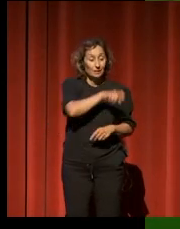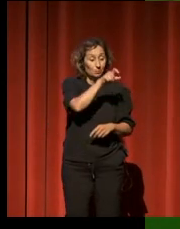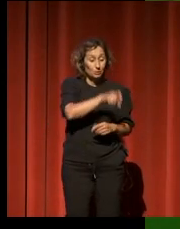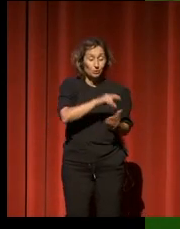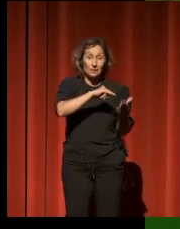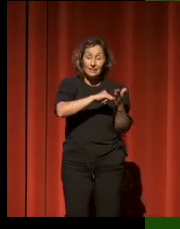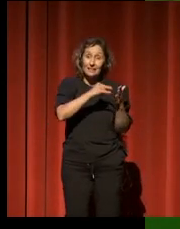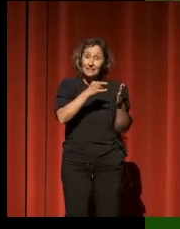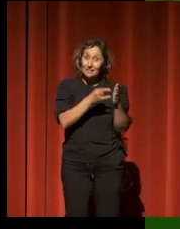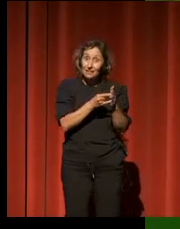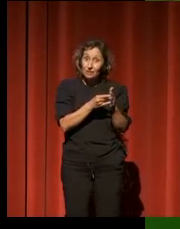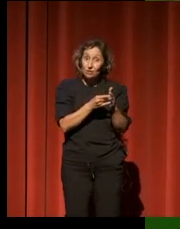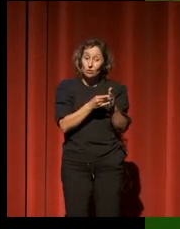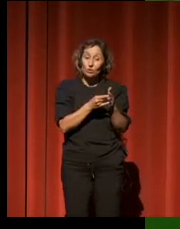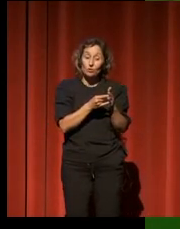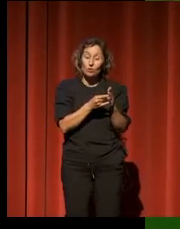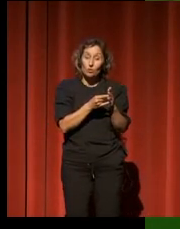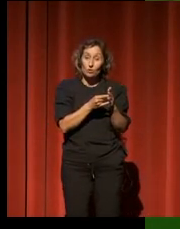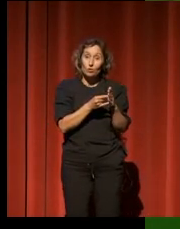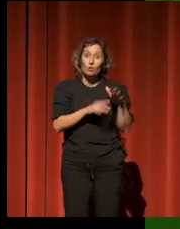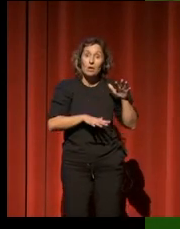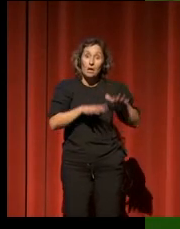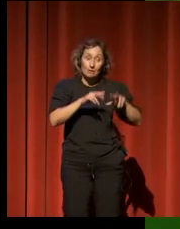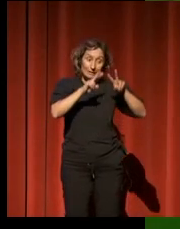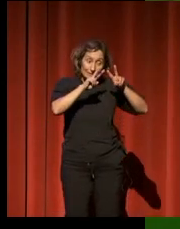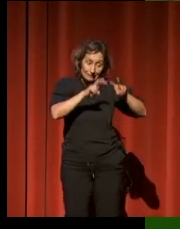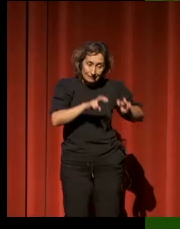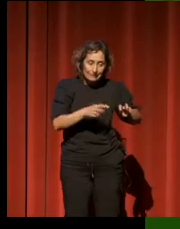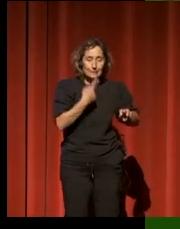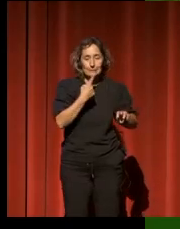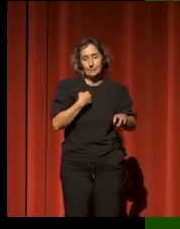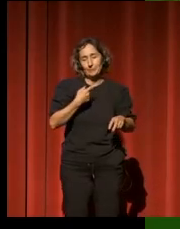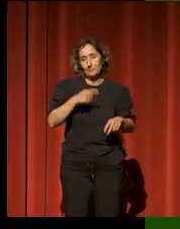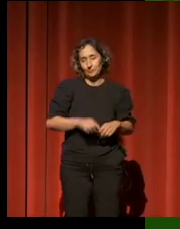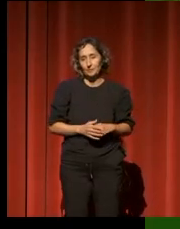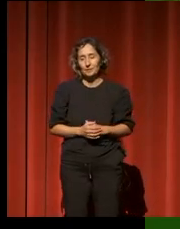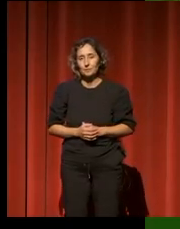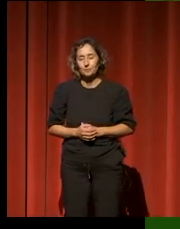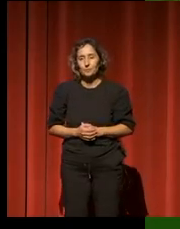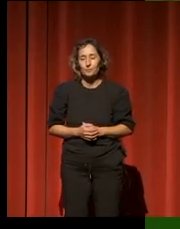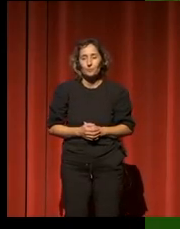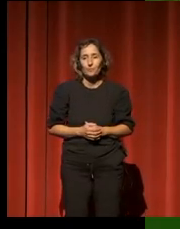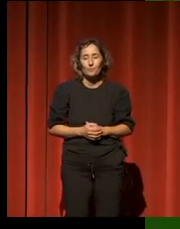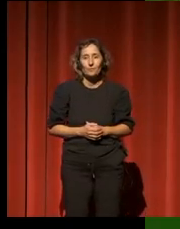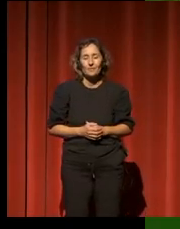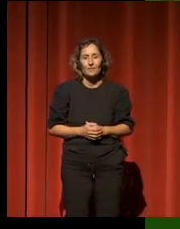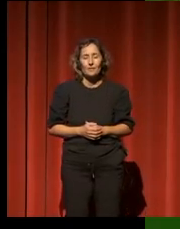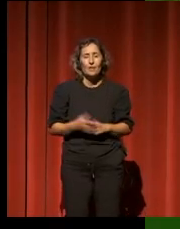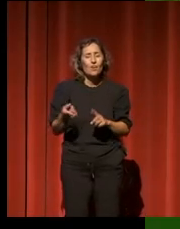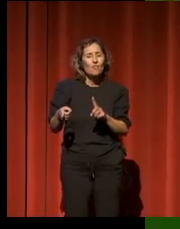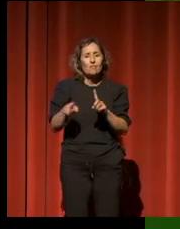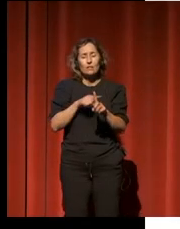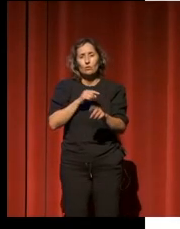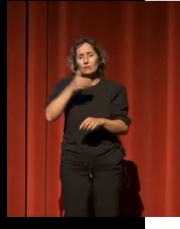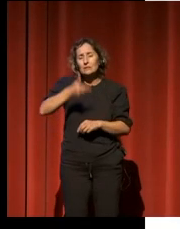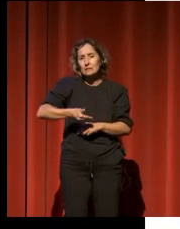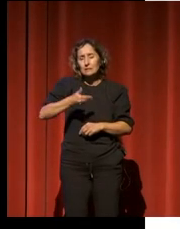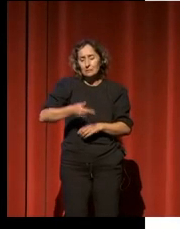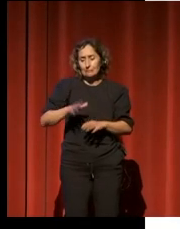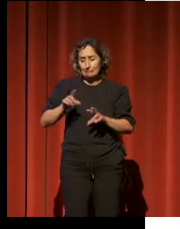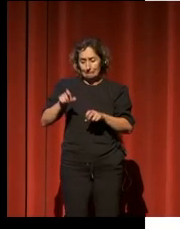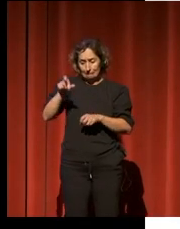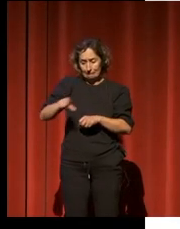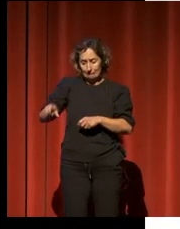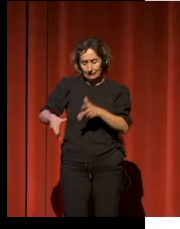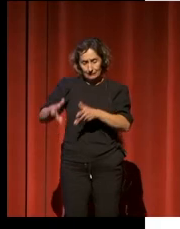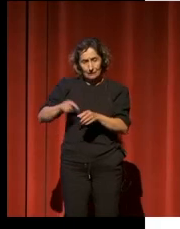la la la investigación factores claves para la participación vecinal eh del